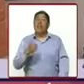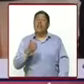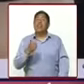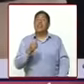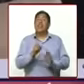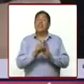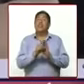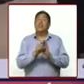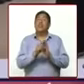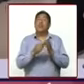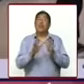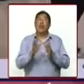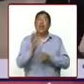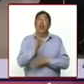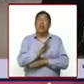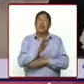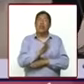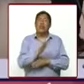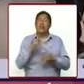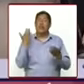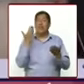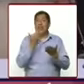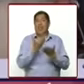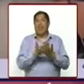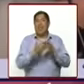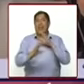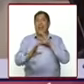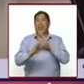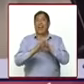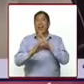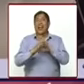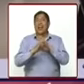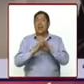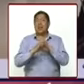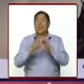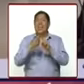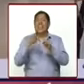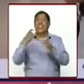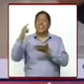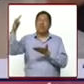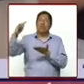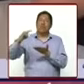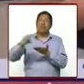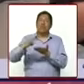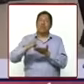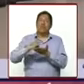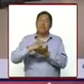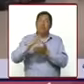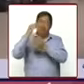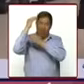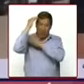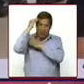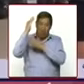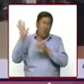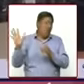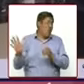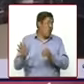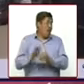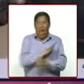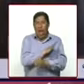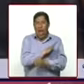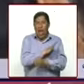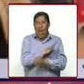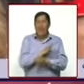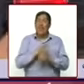A las 5 de la tarde acaba de llegar el camión desde el Aeropuerto Internacional Birubiru, cargadingo aquí a